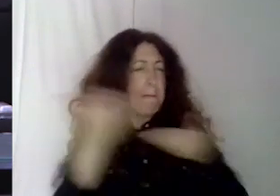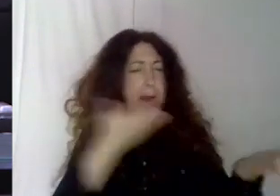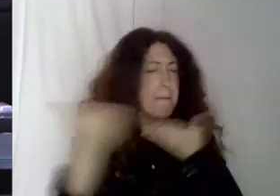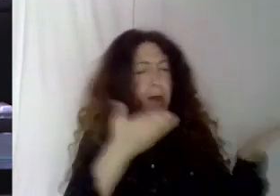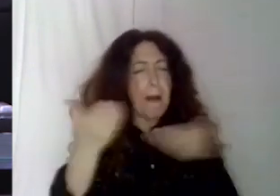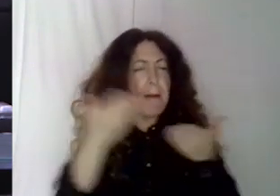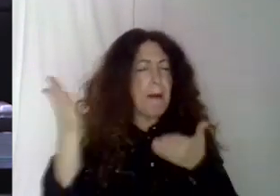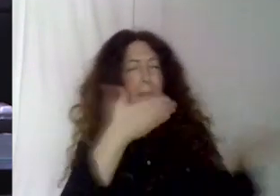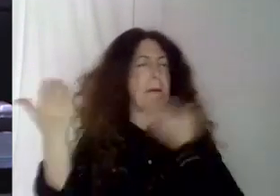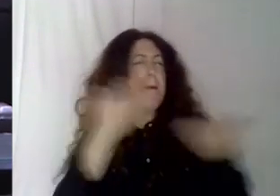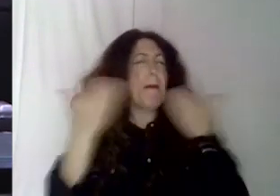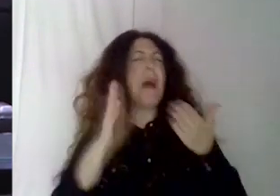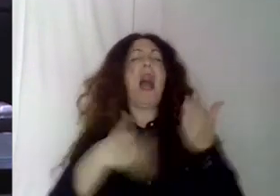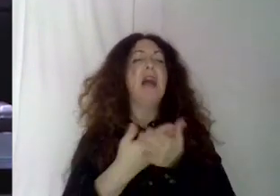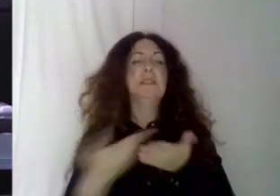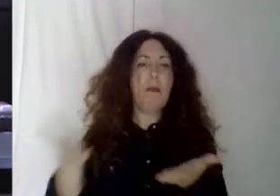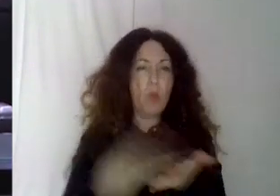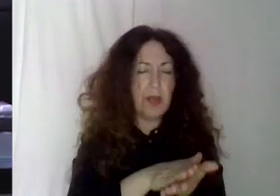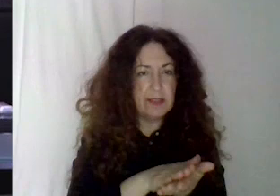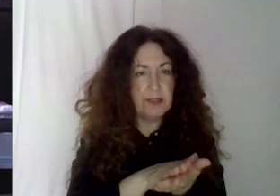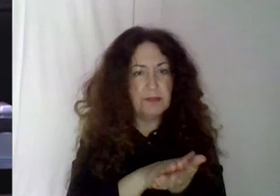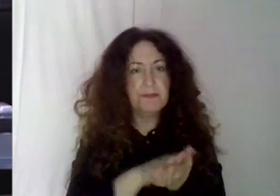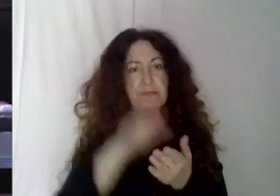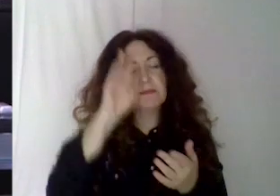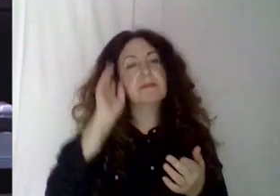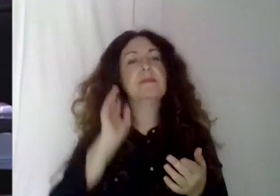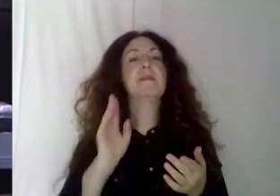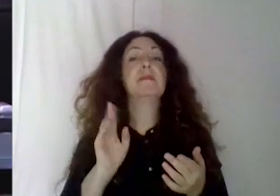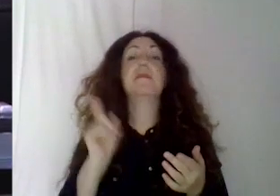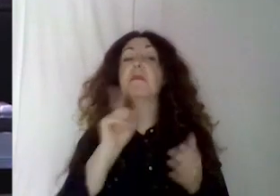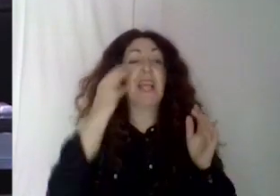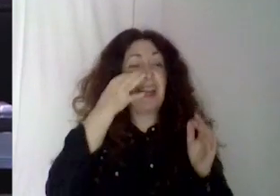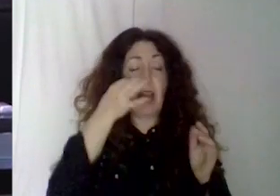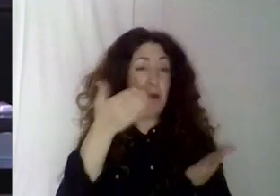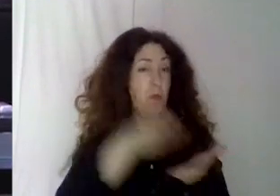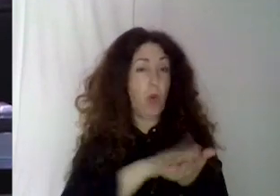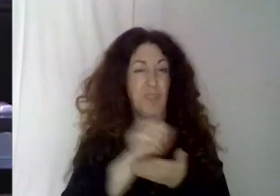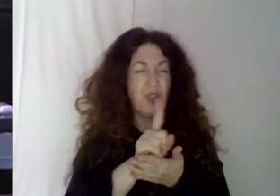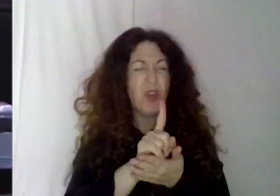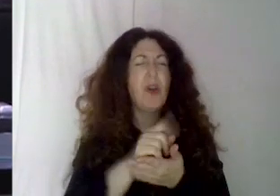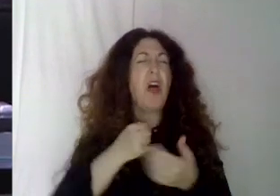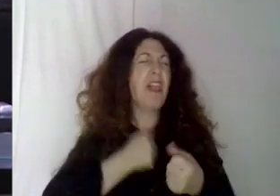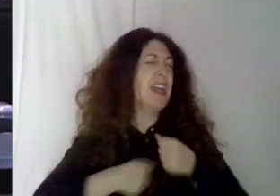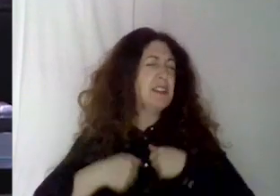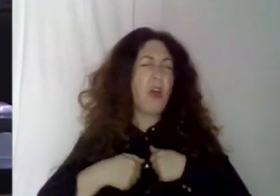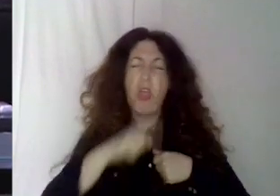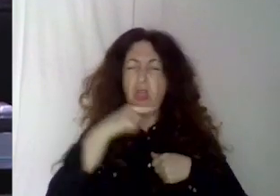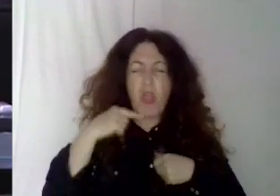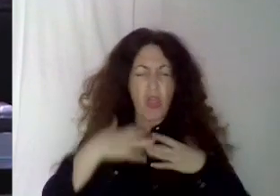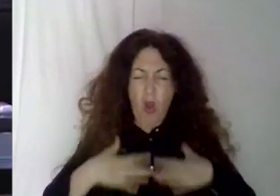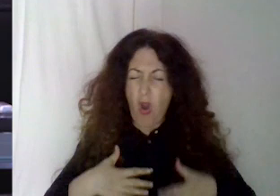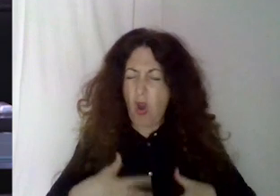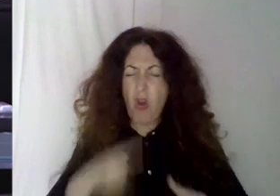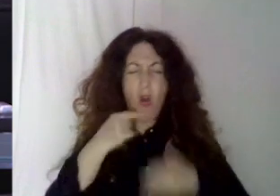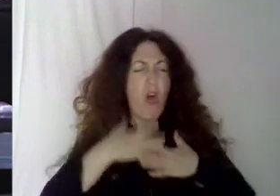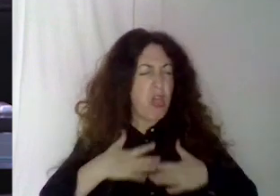Cuando regresa al puerto, la falúa, con todos sus bienes, ha desaparecido. Entonces Baglione, que es el cronista, dice,